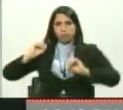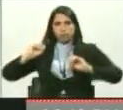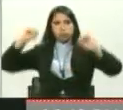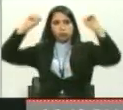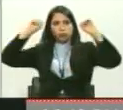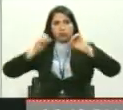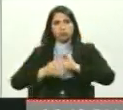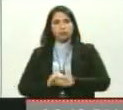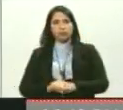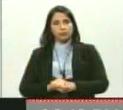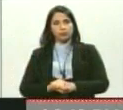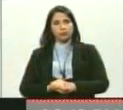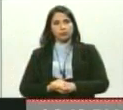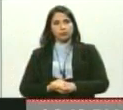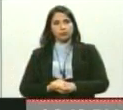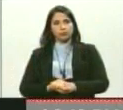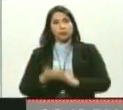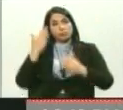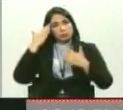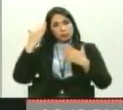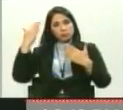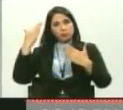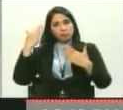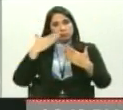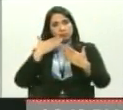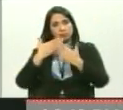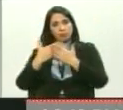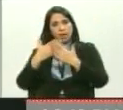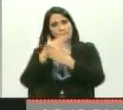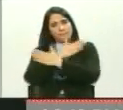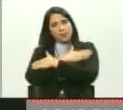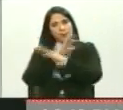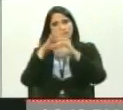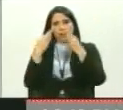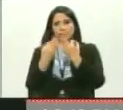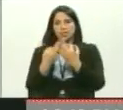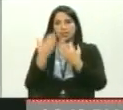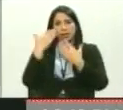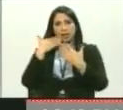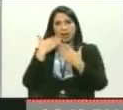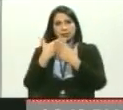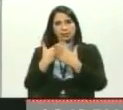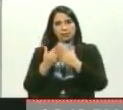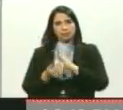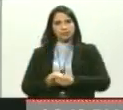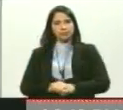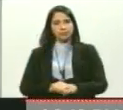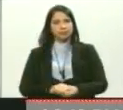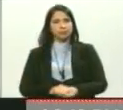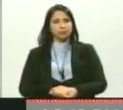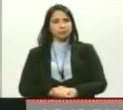presidente, cuídese mucho. Venceremos. Un saludo. Gracias, un abrazo a la familia, gracias. Gracias, igualmente.